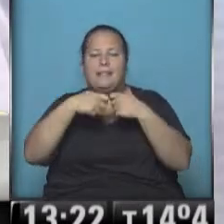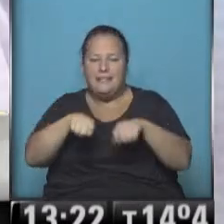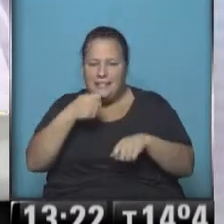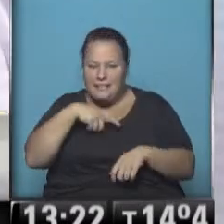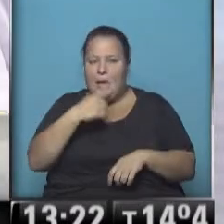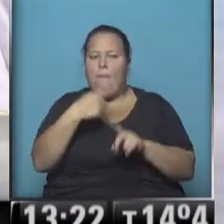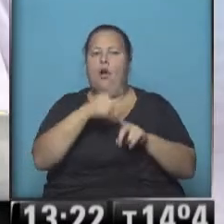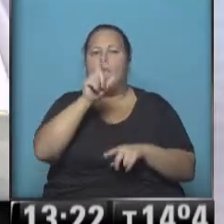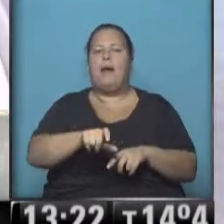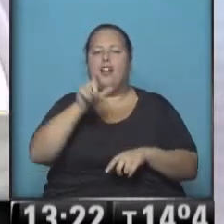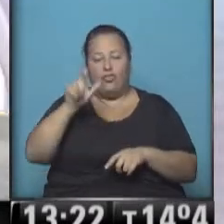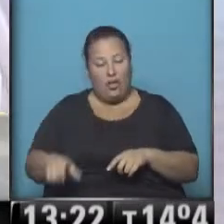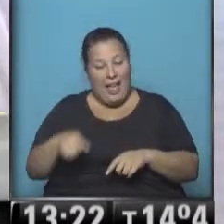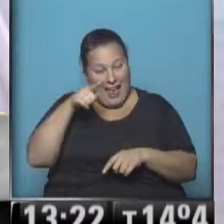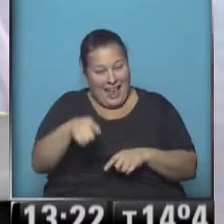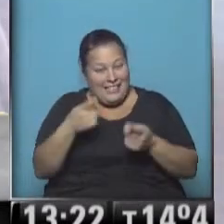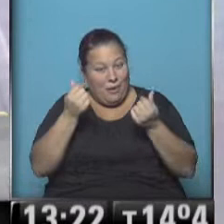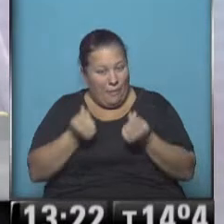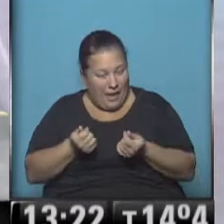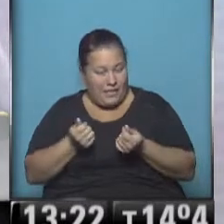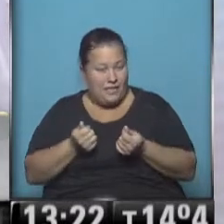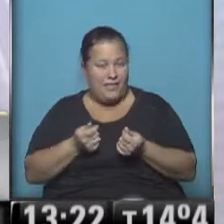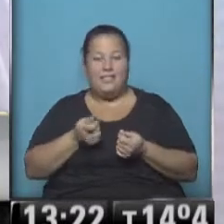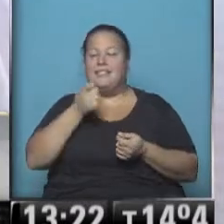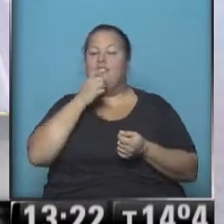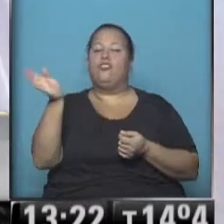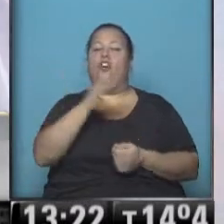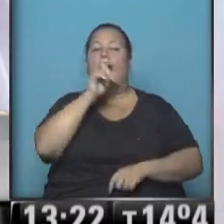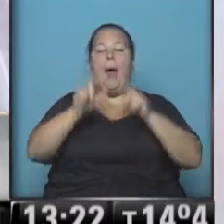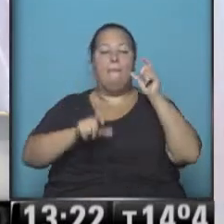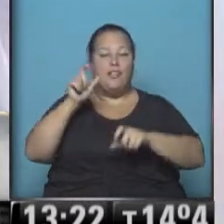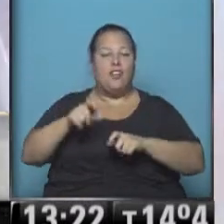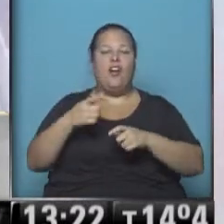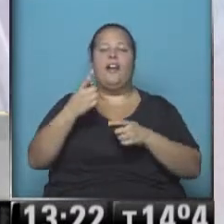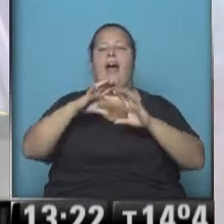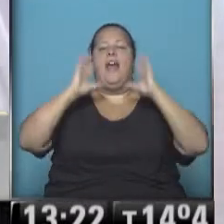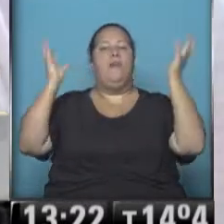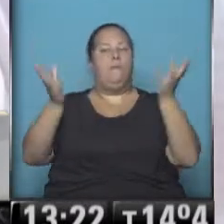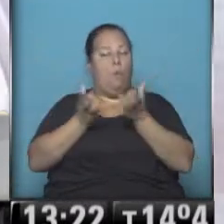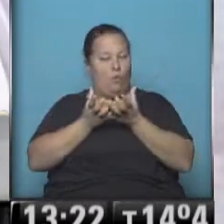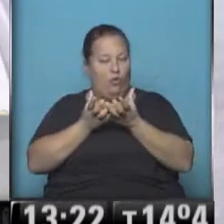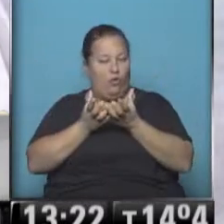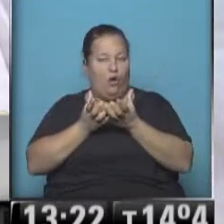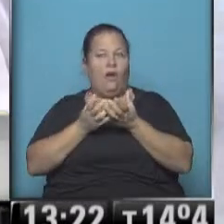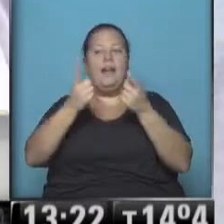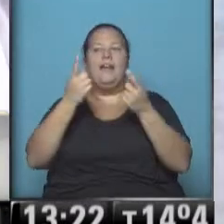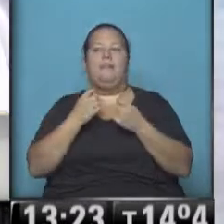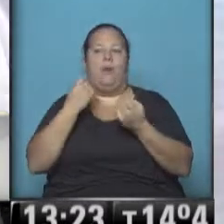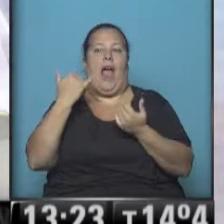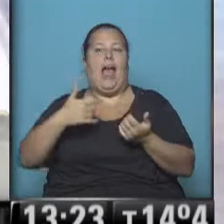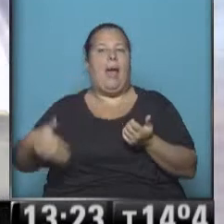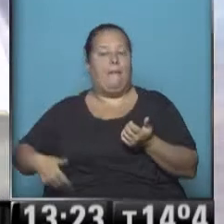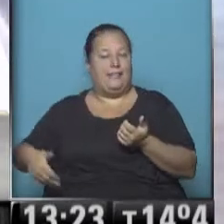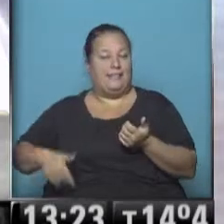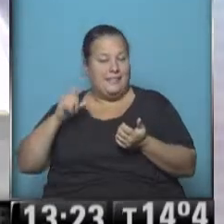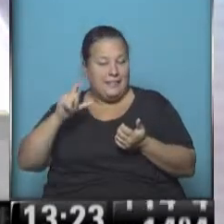por paciente a ese costo si todos los pacientes que necesitaran a nivel del mundo por ser portadores partit y